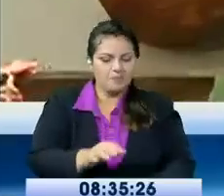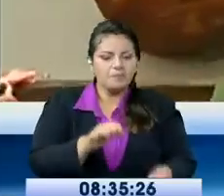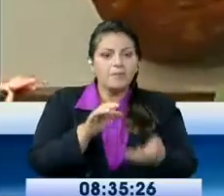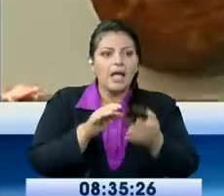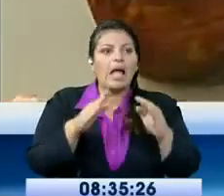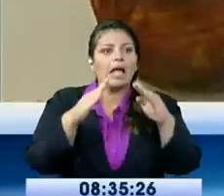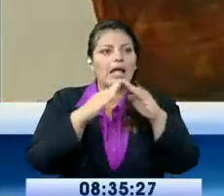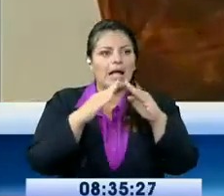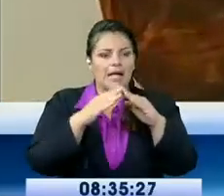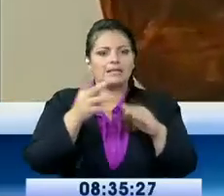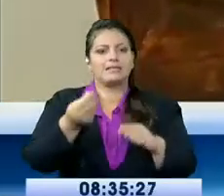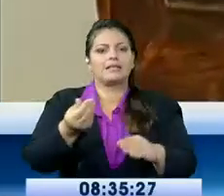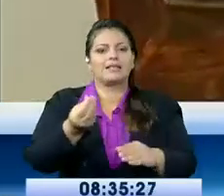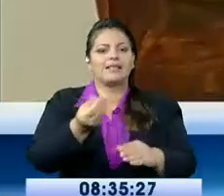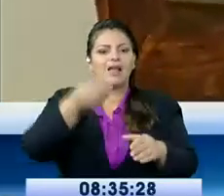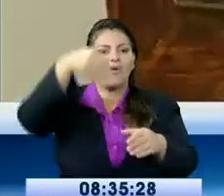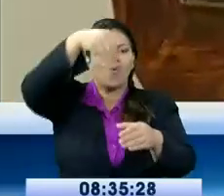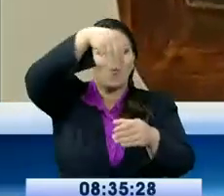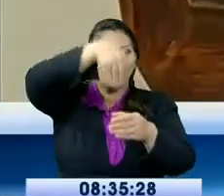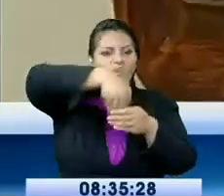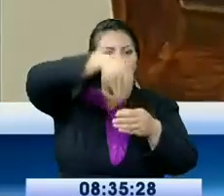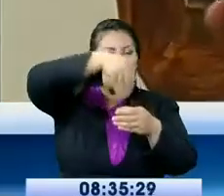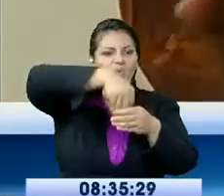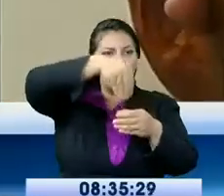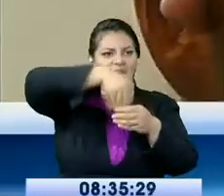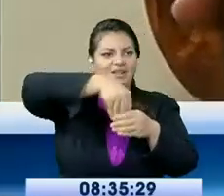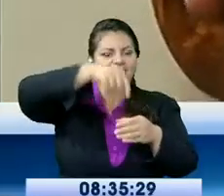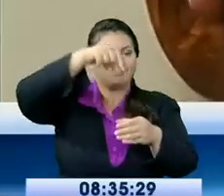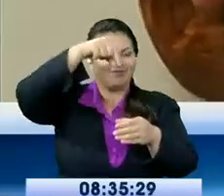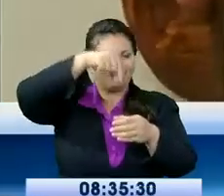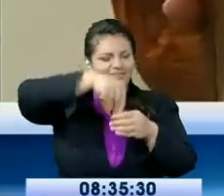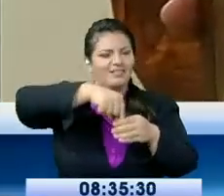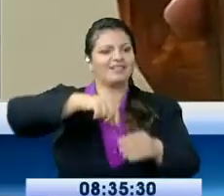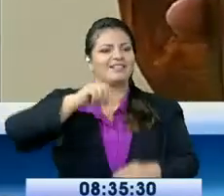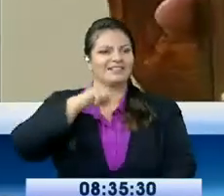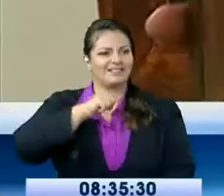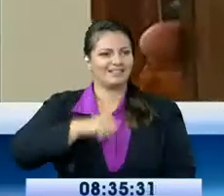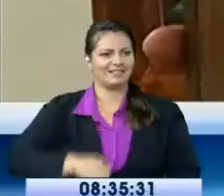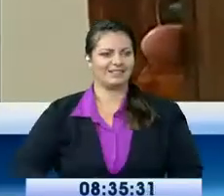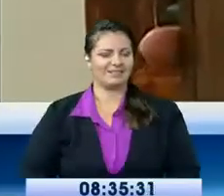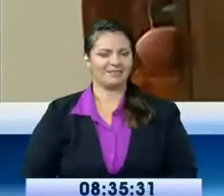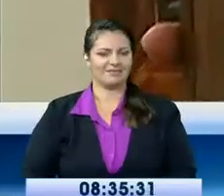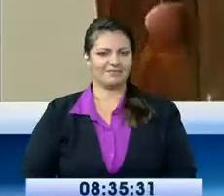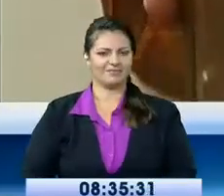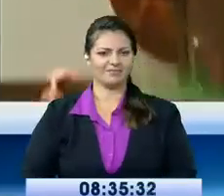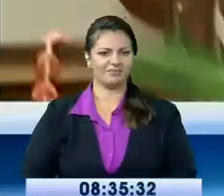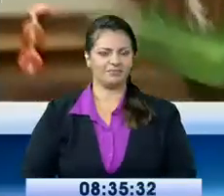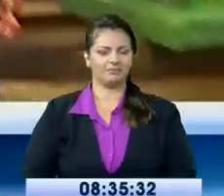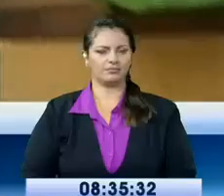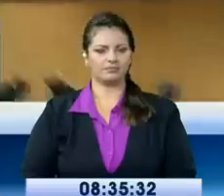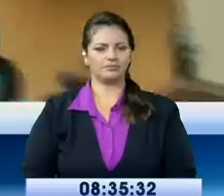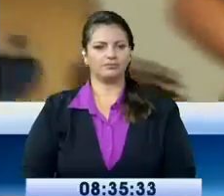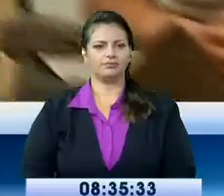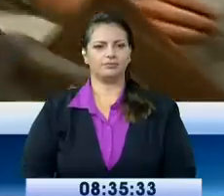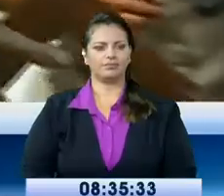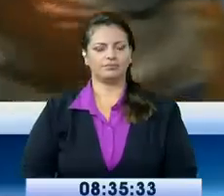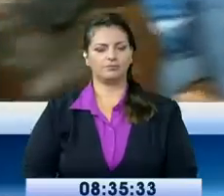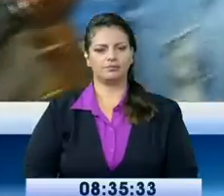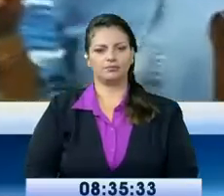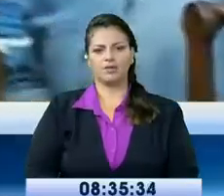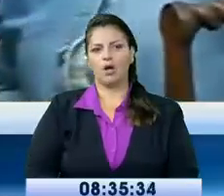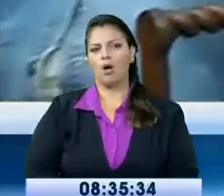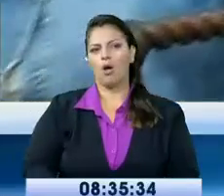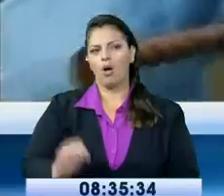casita y está decorada toda. Perfecto. Y aparte de eso también hago arte pop. Pinto las mascotitas de